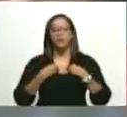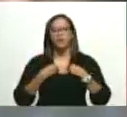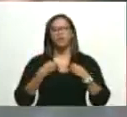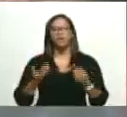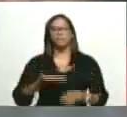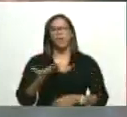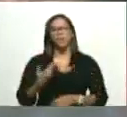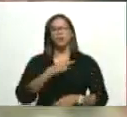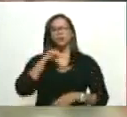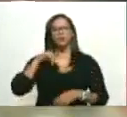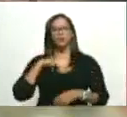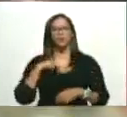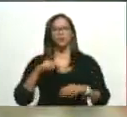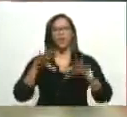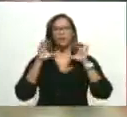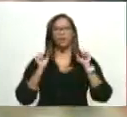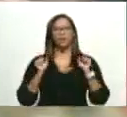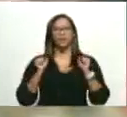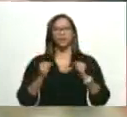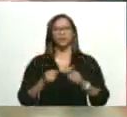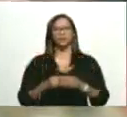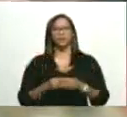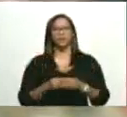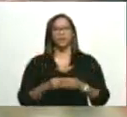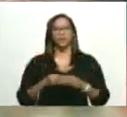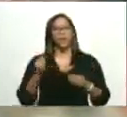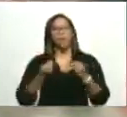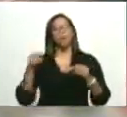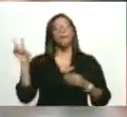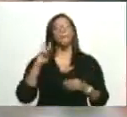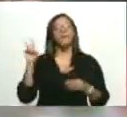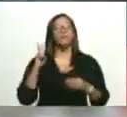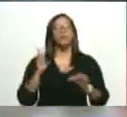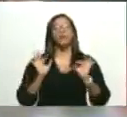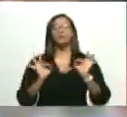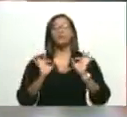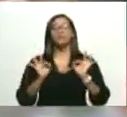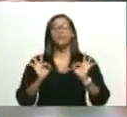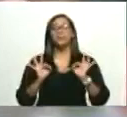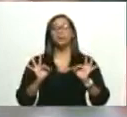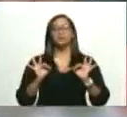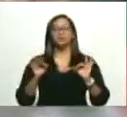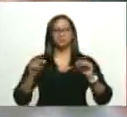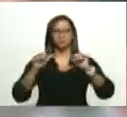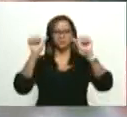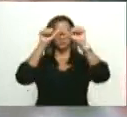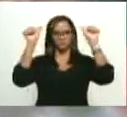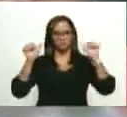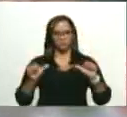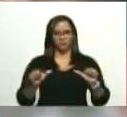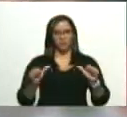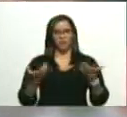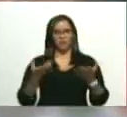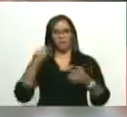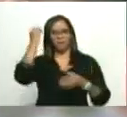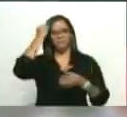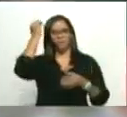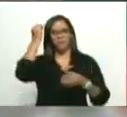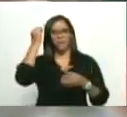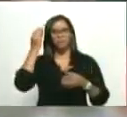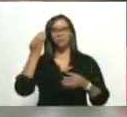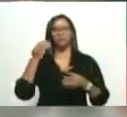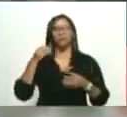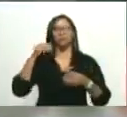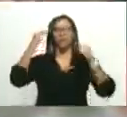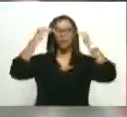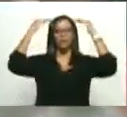nosotros entendamos aquí en Venezuela, sobre todo la dimensión que ha tomado el pensamiento del comandante. Es el